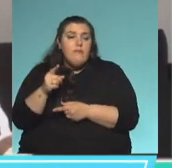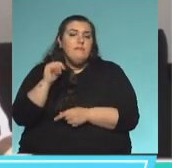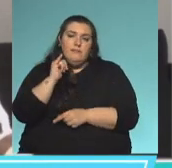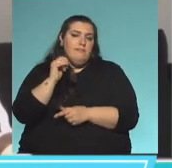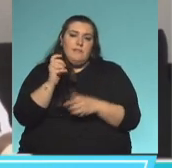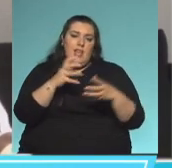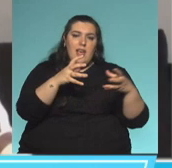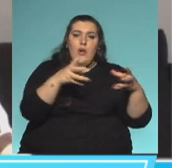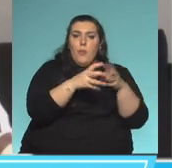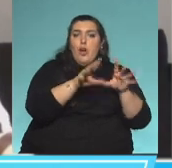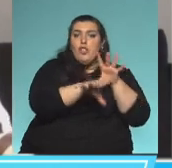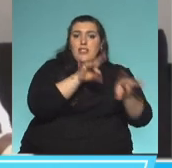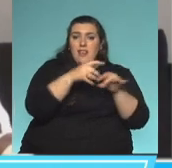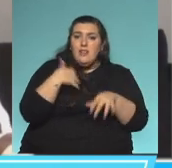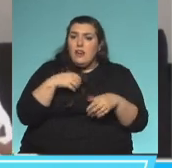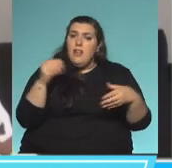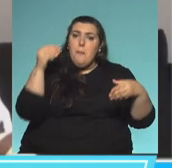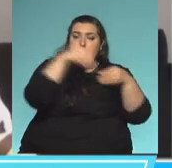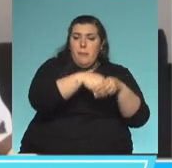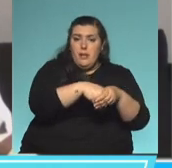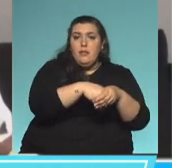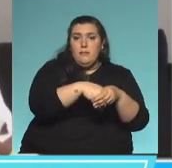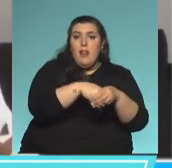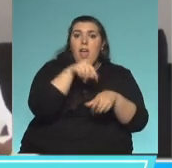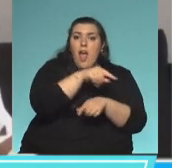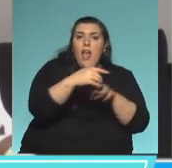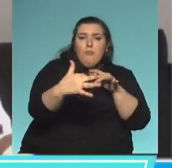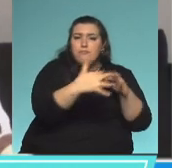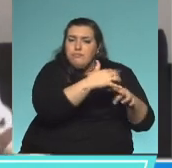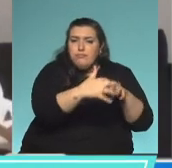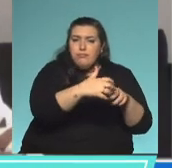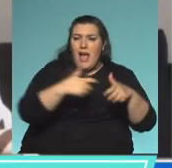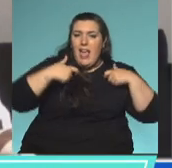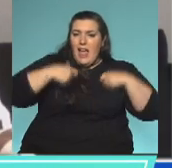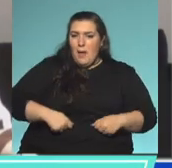nivel de selección, a poder competir y tener la celeste y blanca.